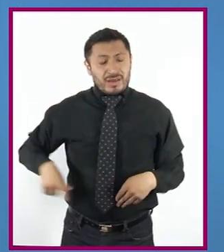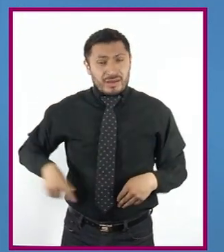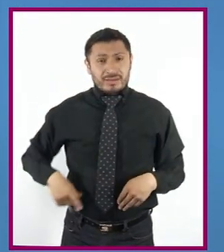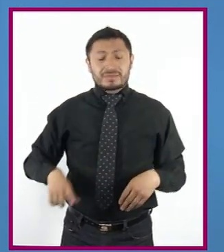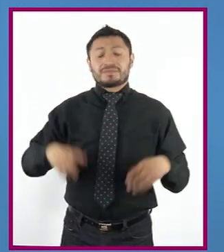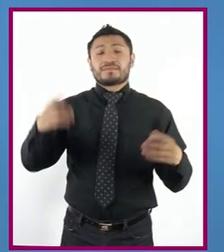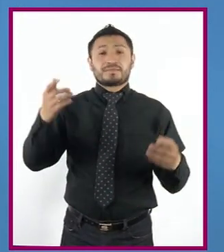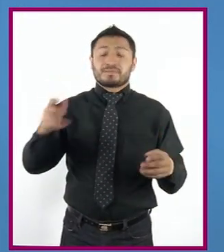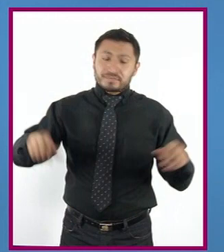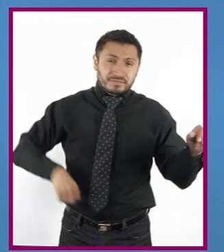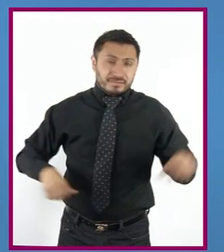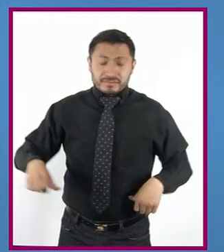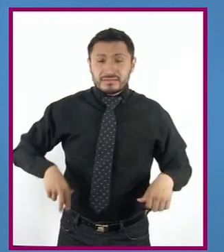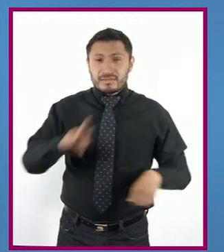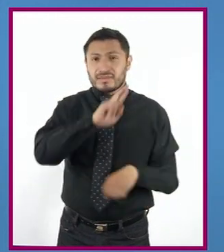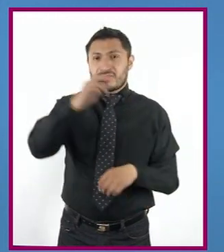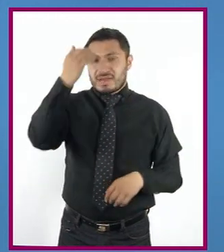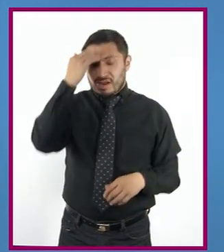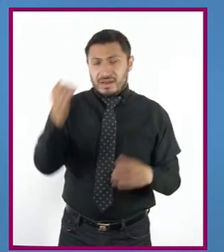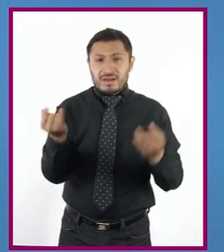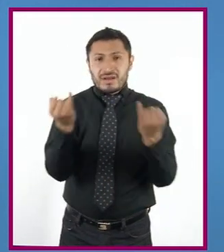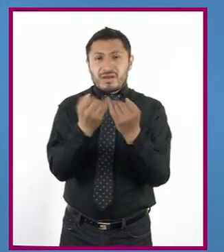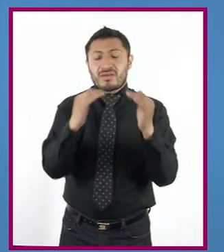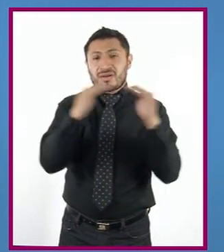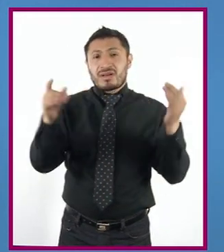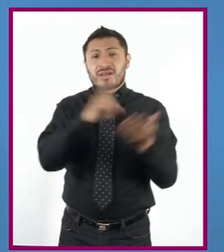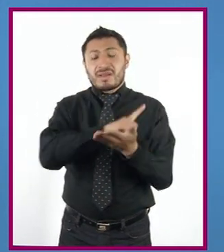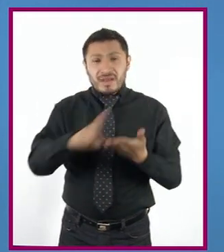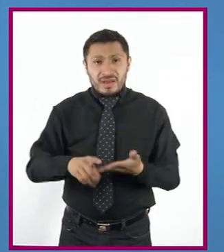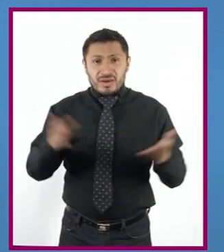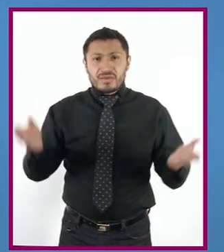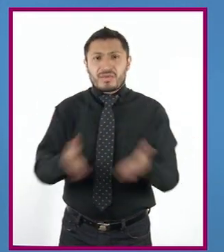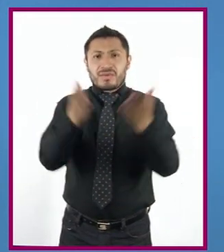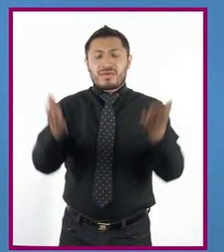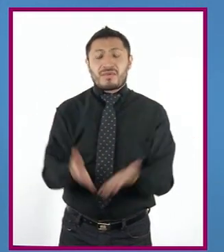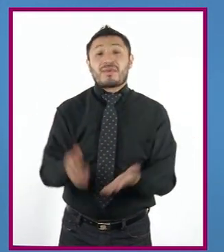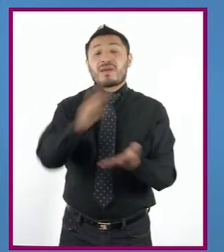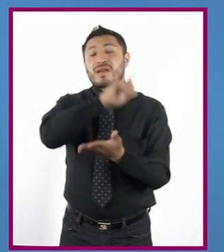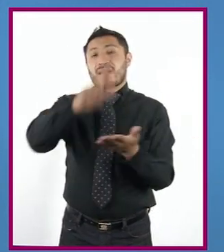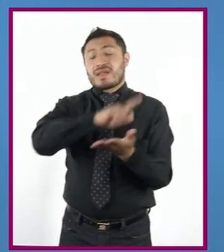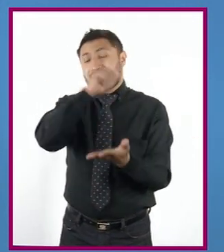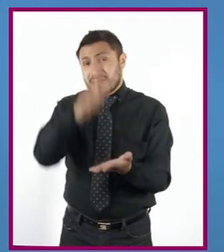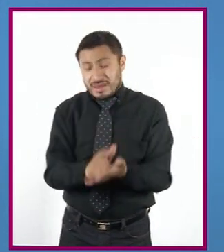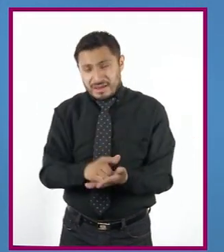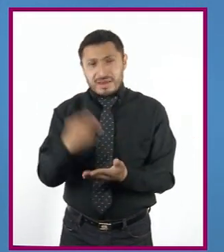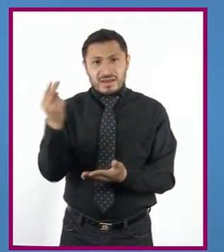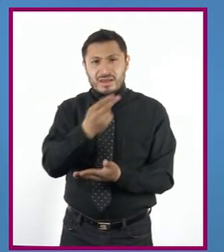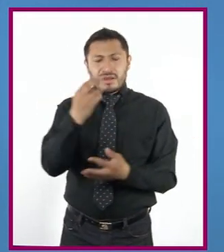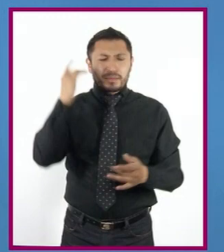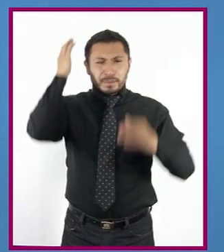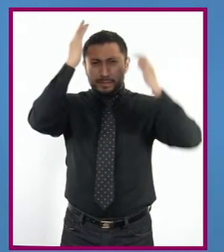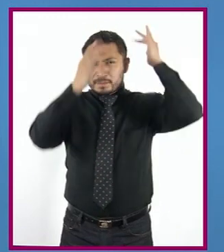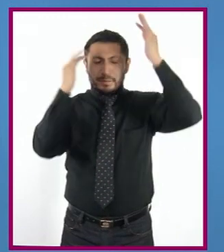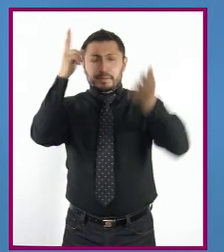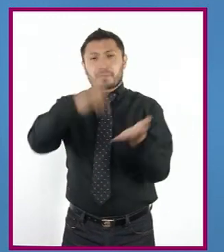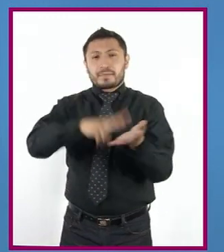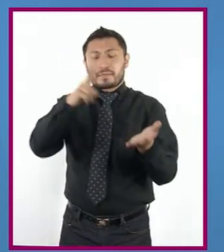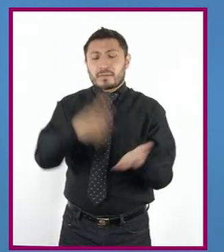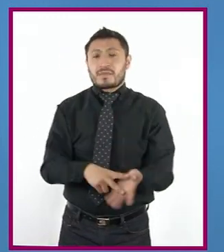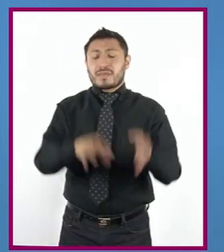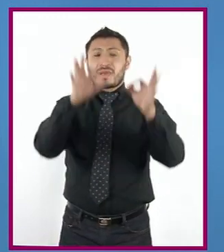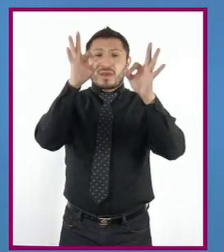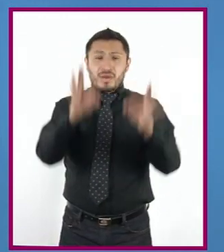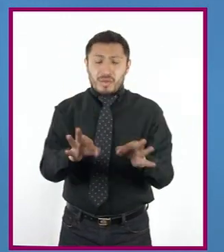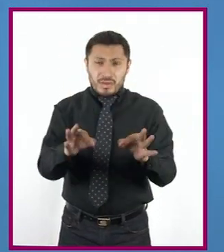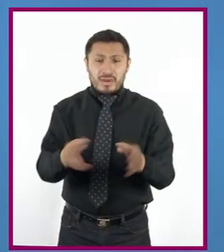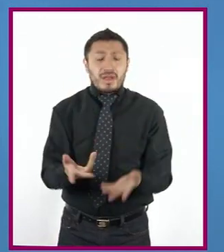reconozca la igualdad de derechos, promueva el conocimiento de las leyes, la necesidad de analizar, valorar y aplicar